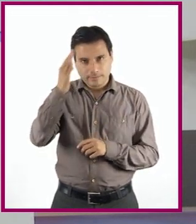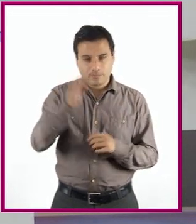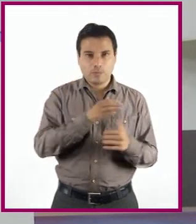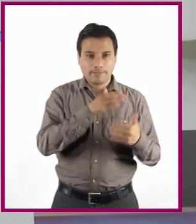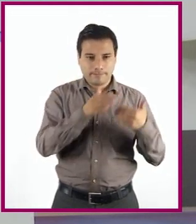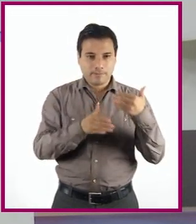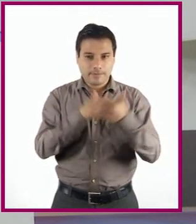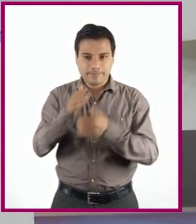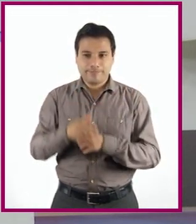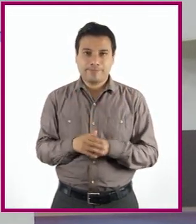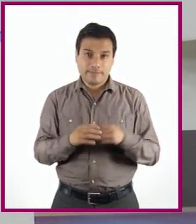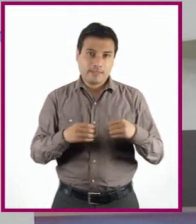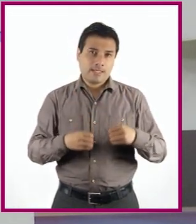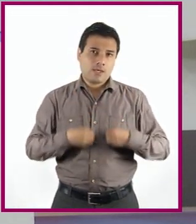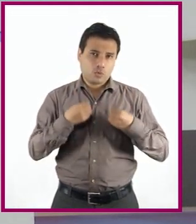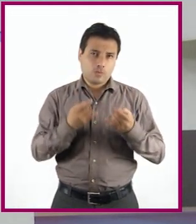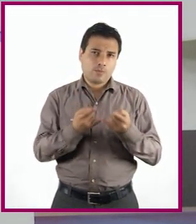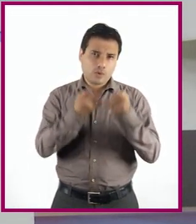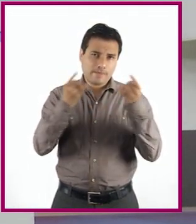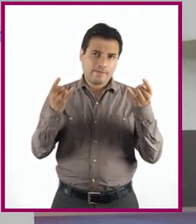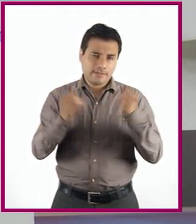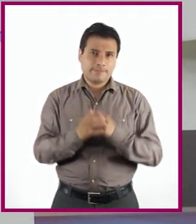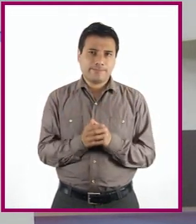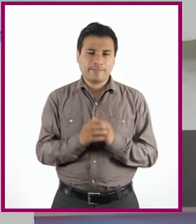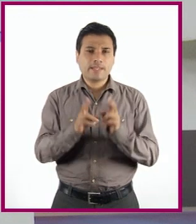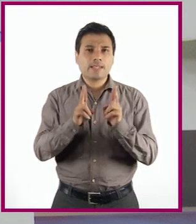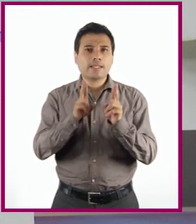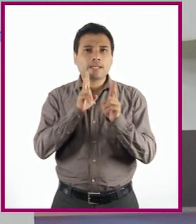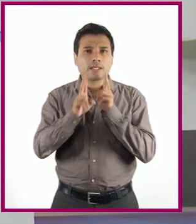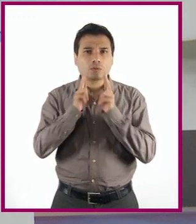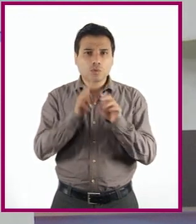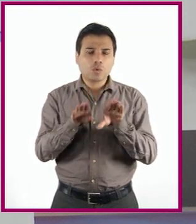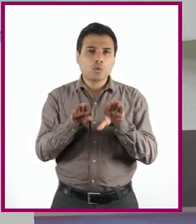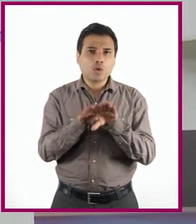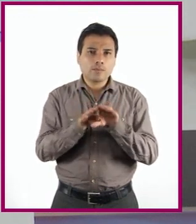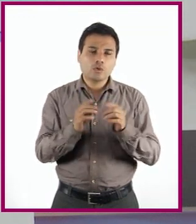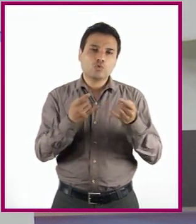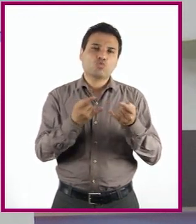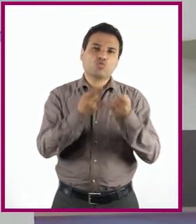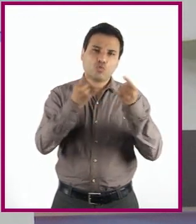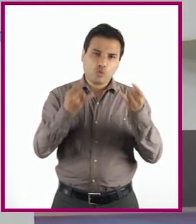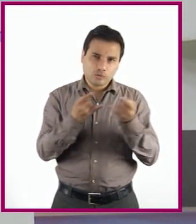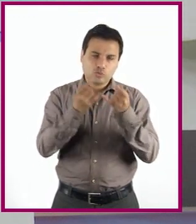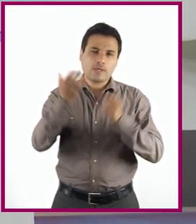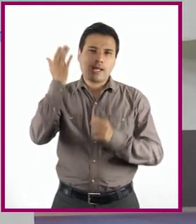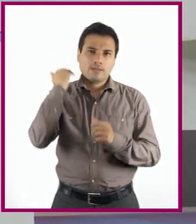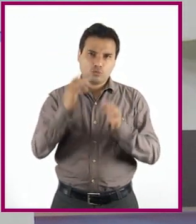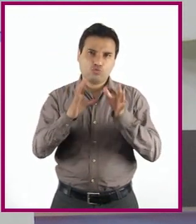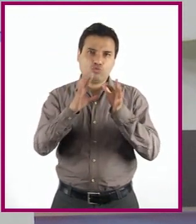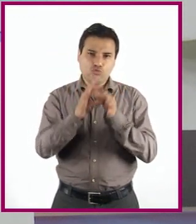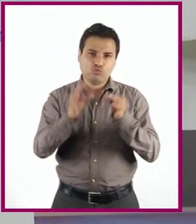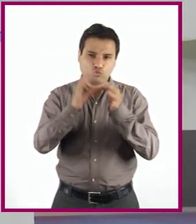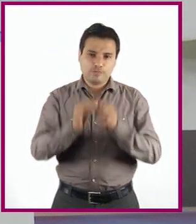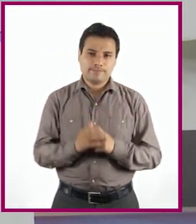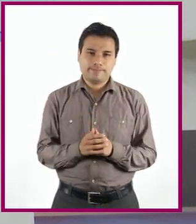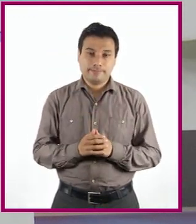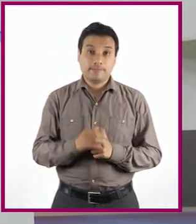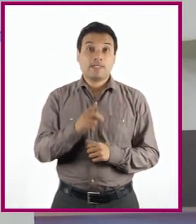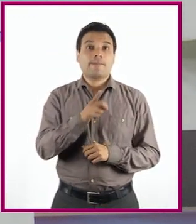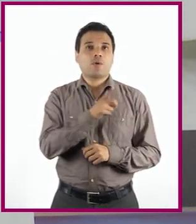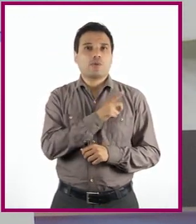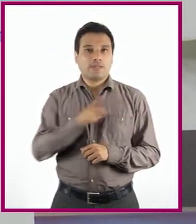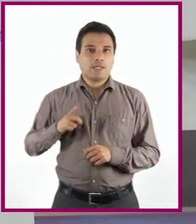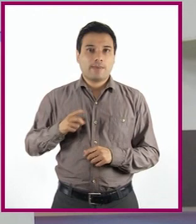En las autobiografías, la narración recurre a la reconstrucción de acontecimientos pasados, los cuales deben